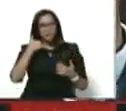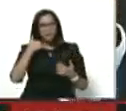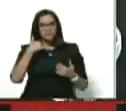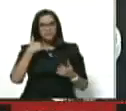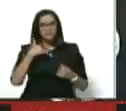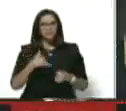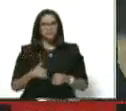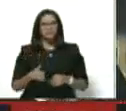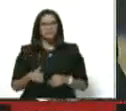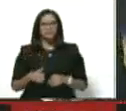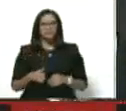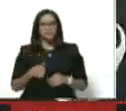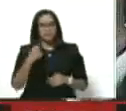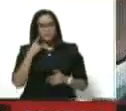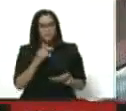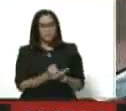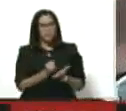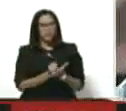¿están haciendo la prueba?